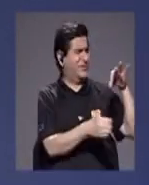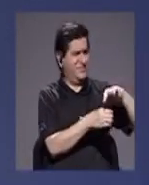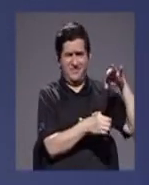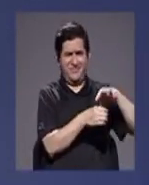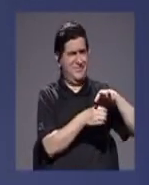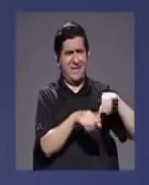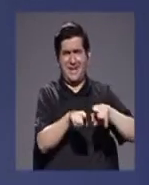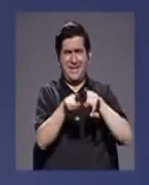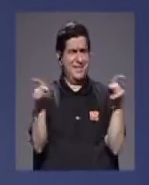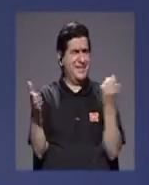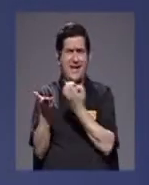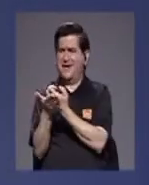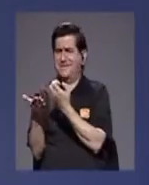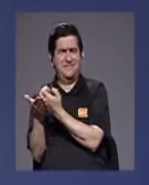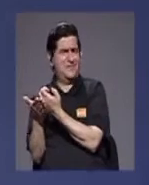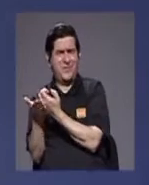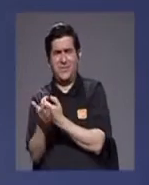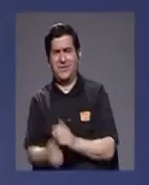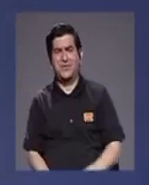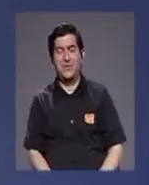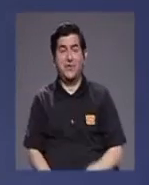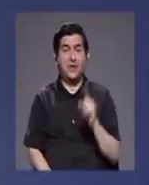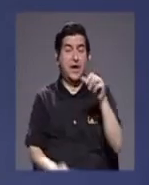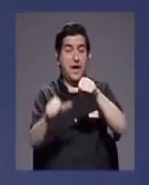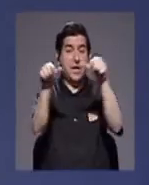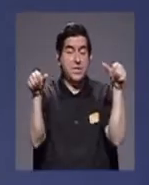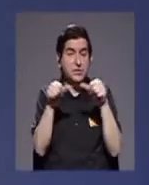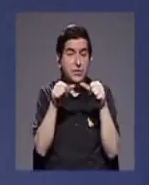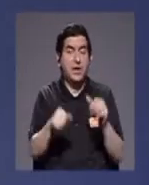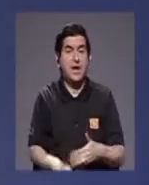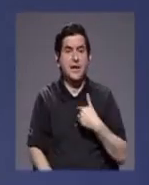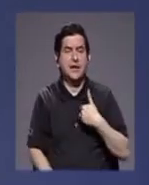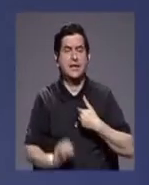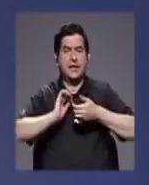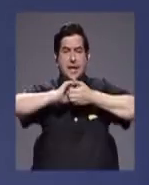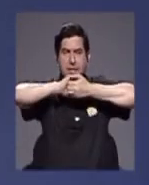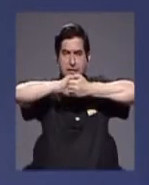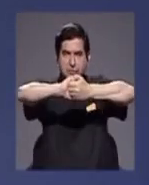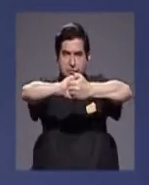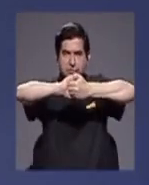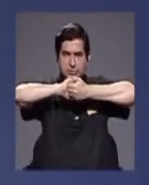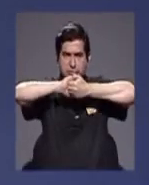ni con economía, sino con un ámbito más donde hay una colaboración